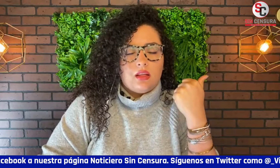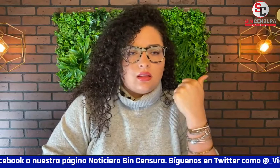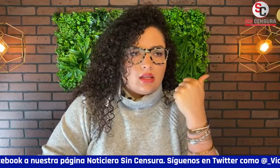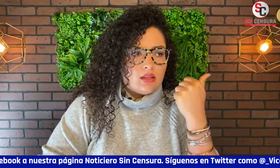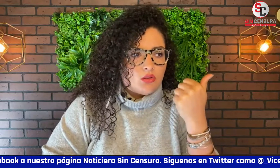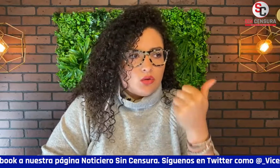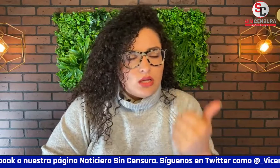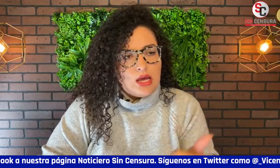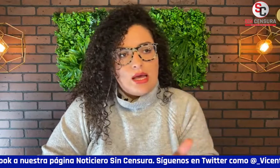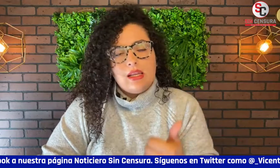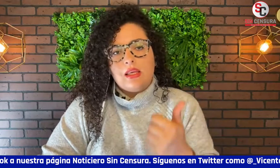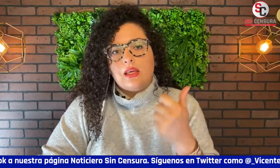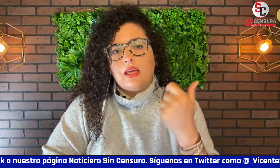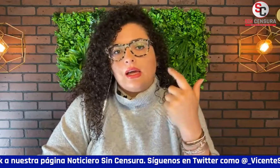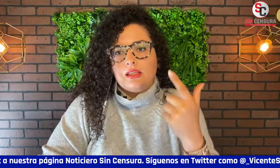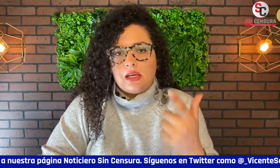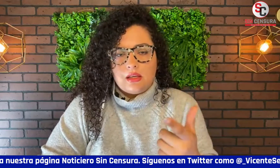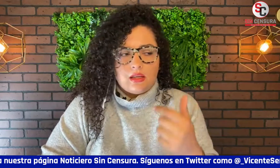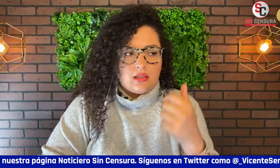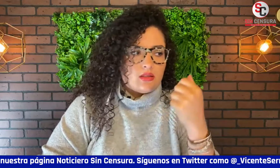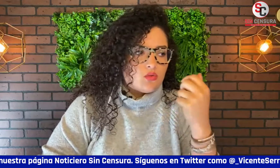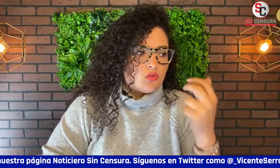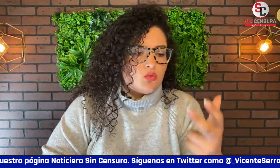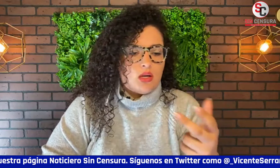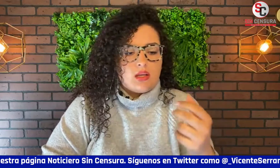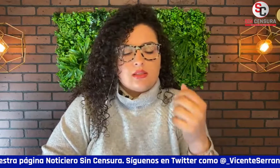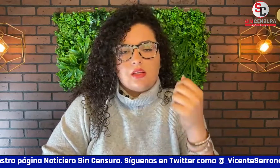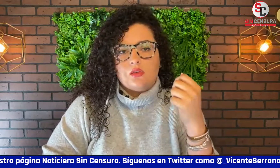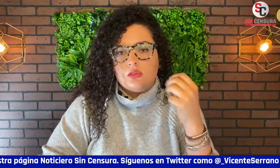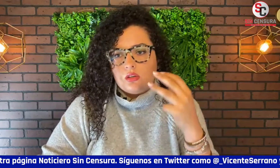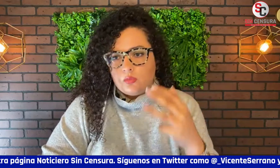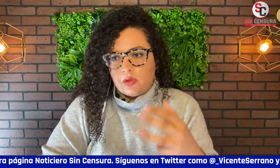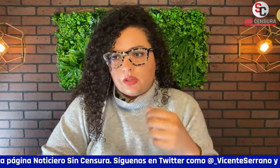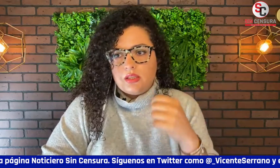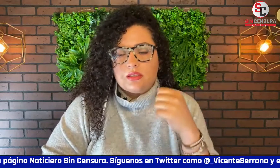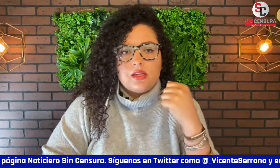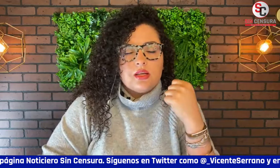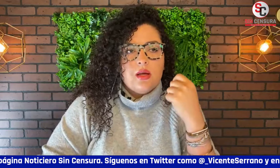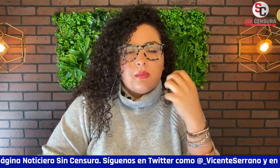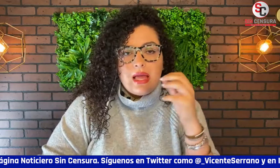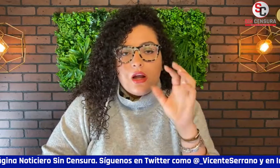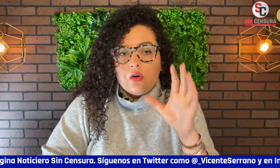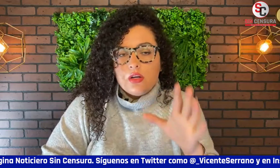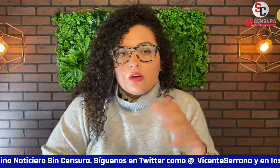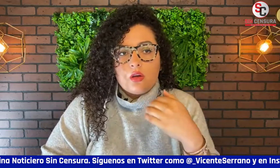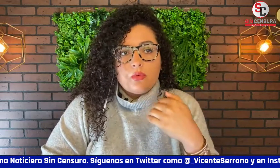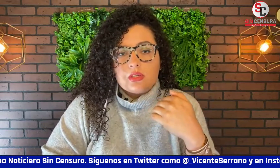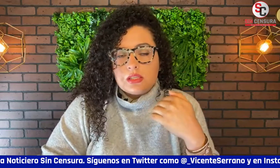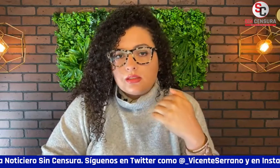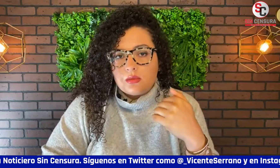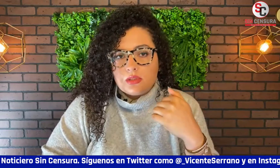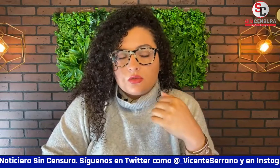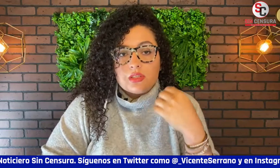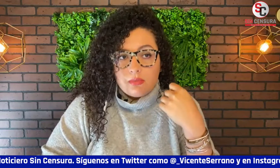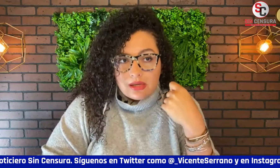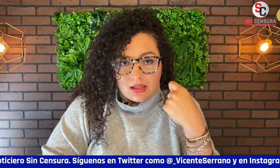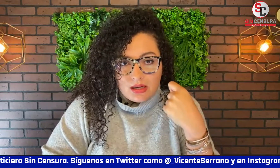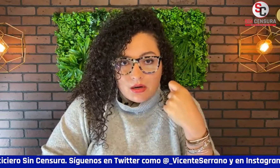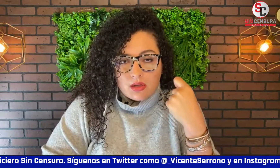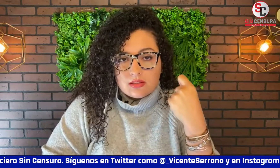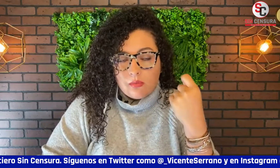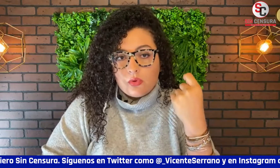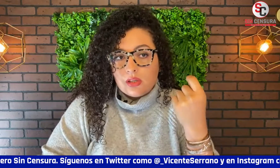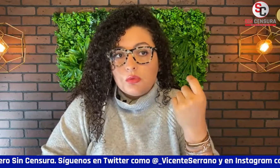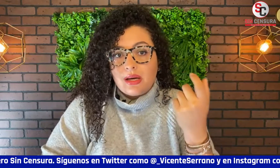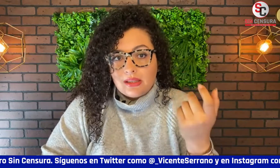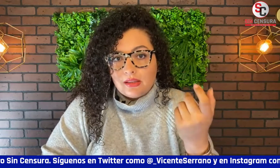ser dictatorial, que calla, que censura, que está en contra de los periodistas? Vaya, lo único que yo puedo decir de esta administración es que me queda